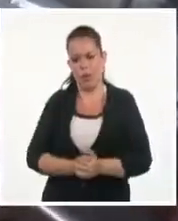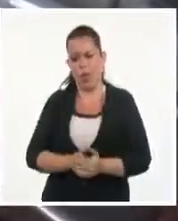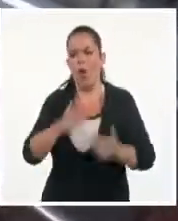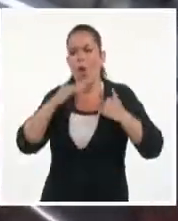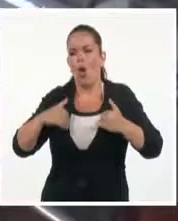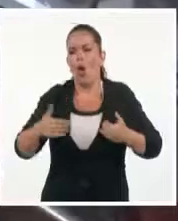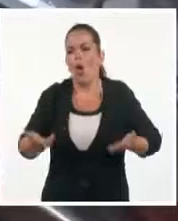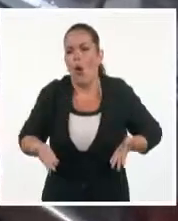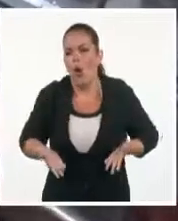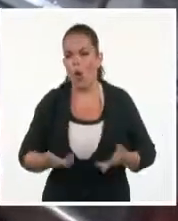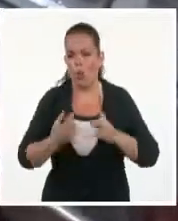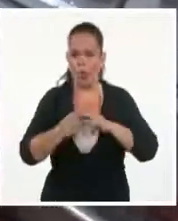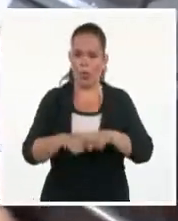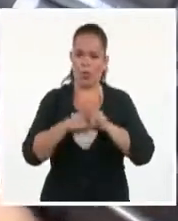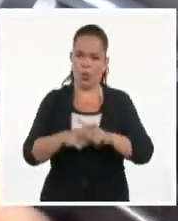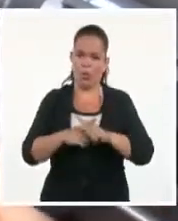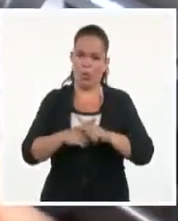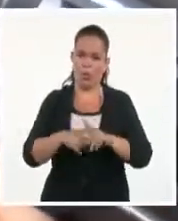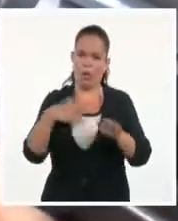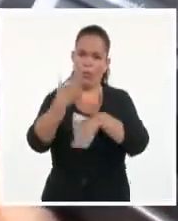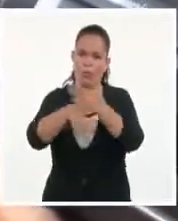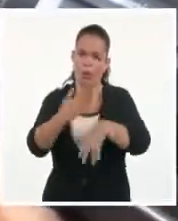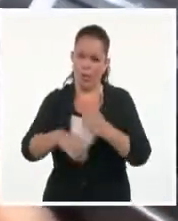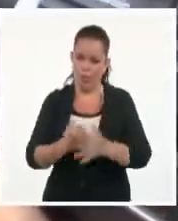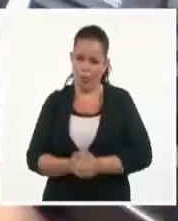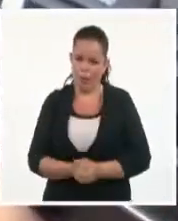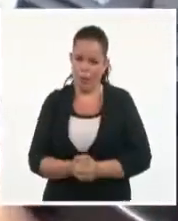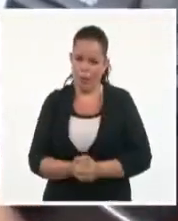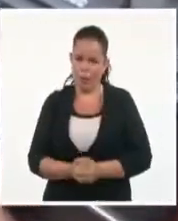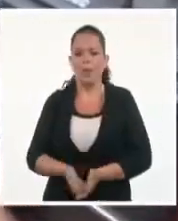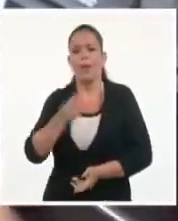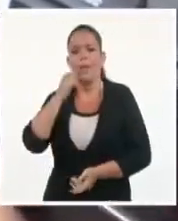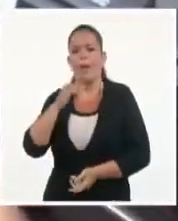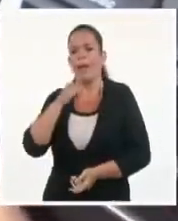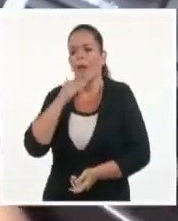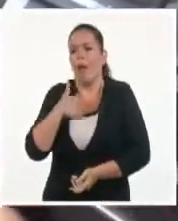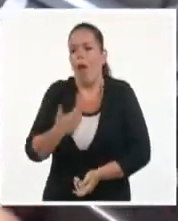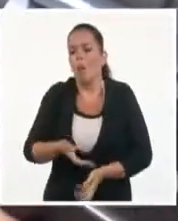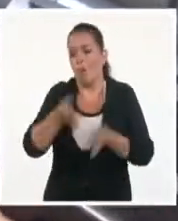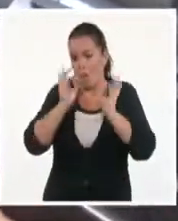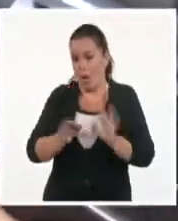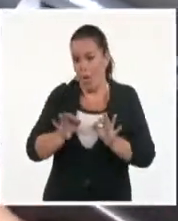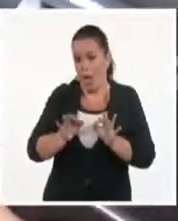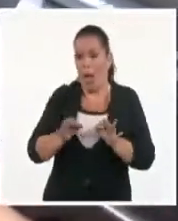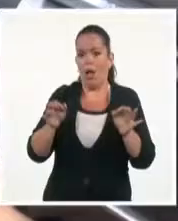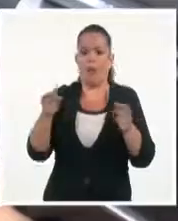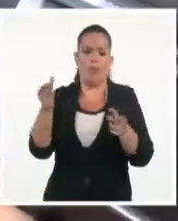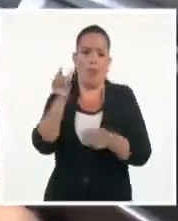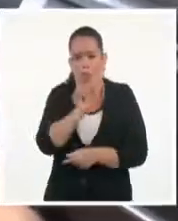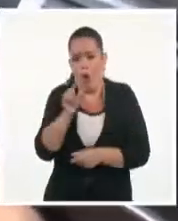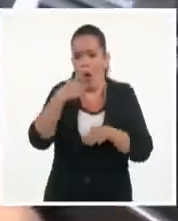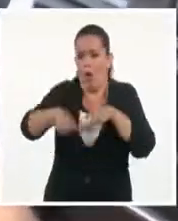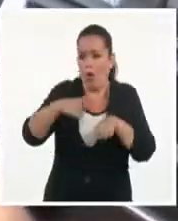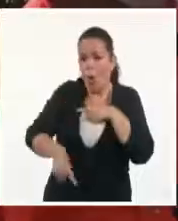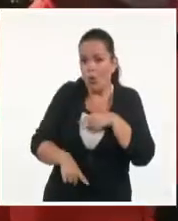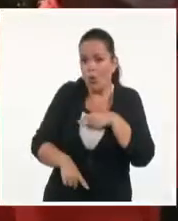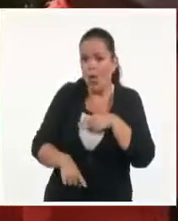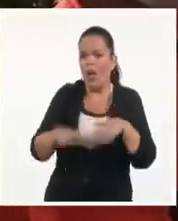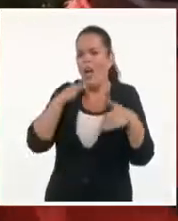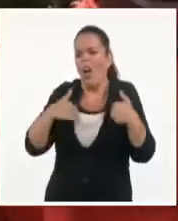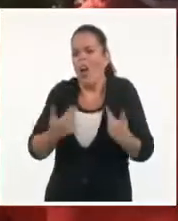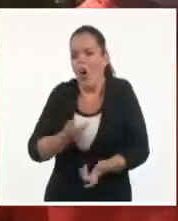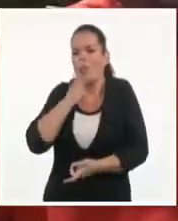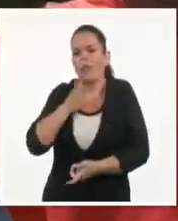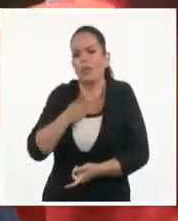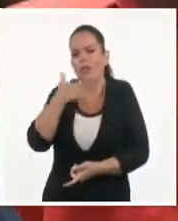la transmisión, en cómo con lo poco que tenemos podemos dar bienestar. Y en medio de eso estamos vacunando y hemos creado